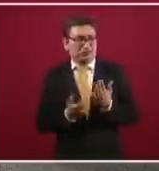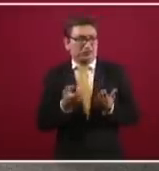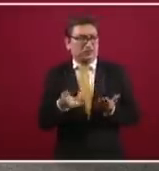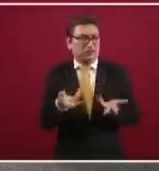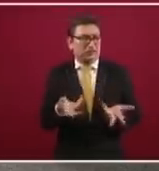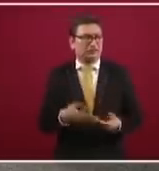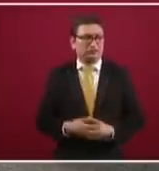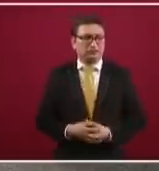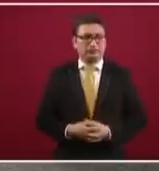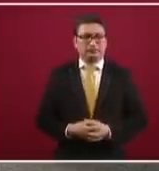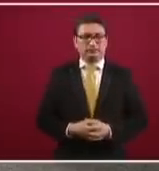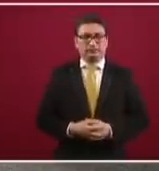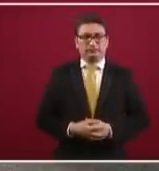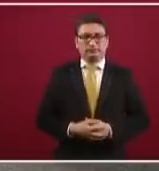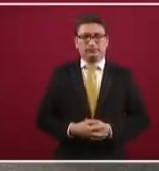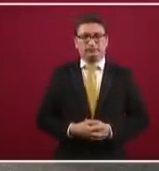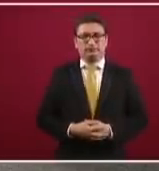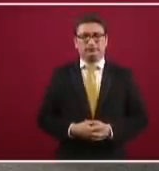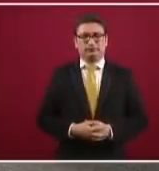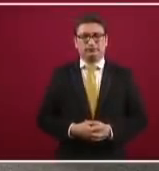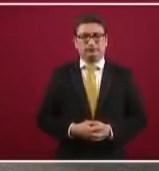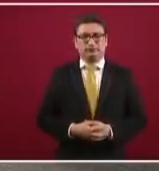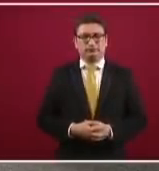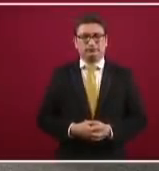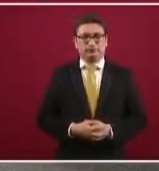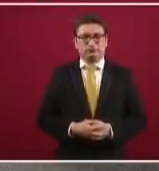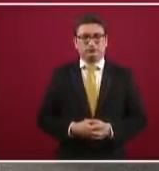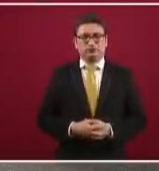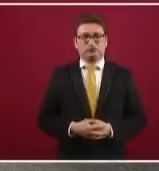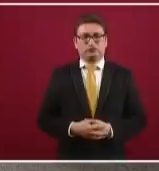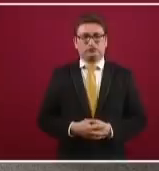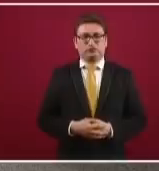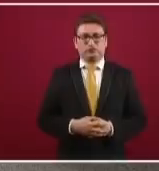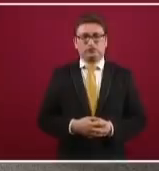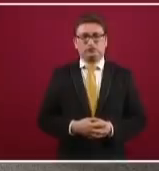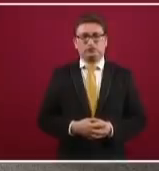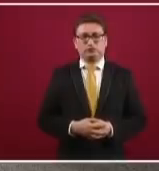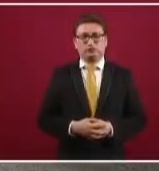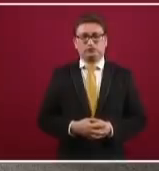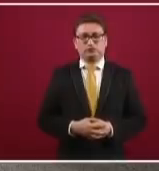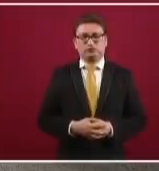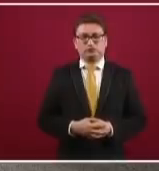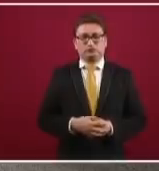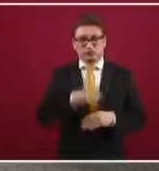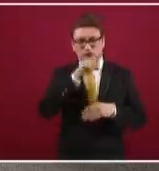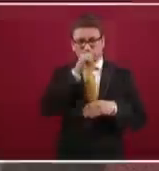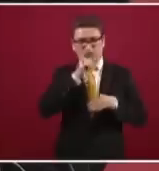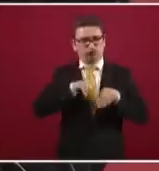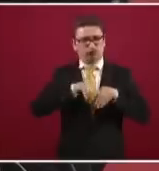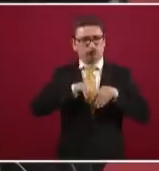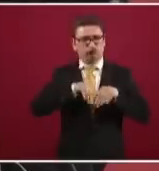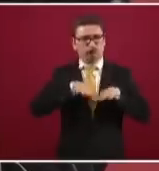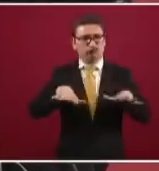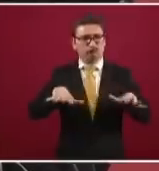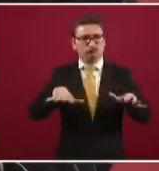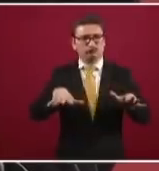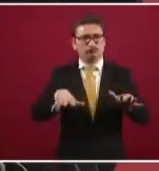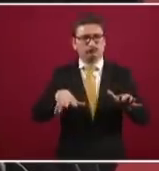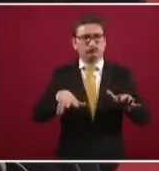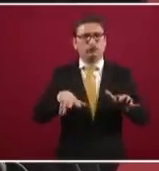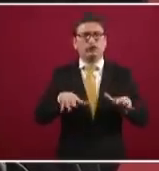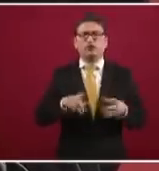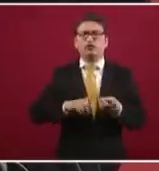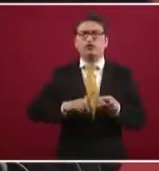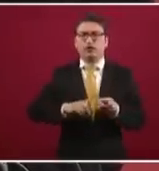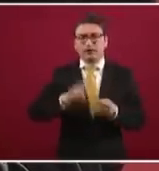publica en el norte,